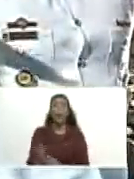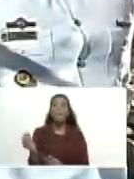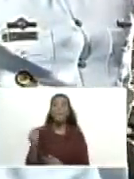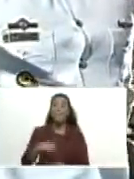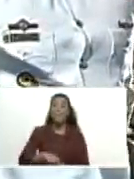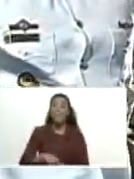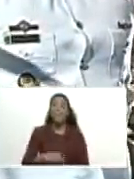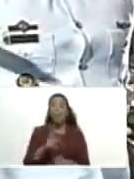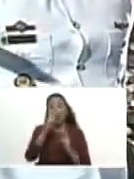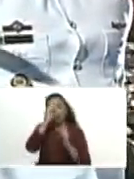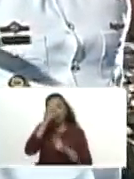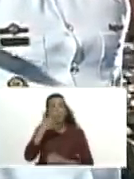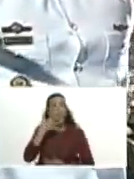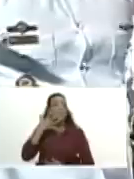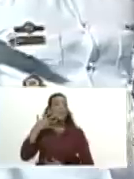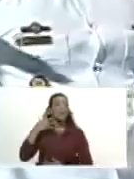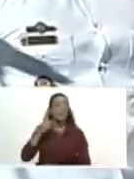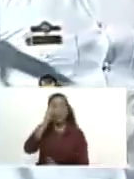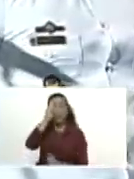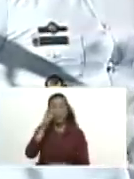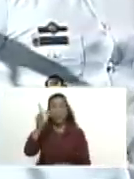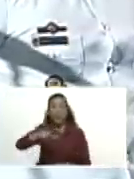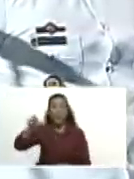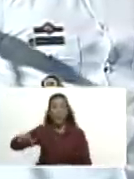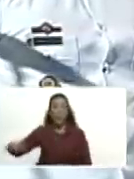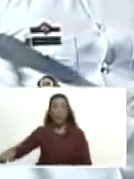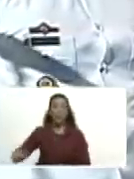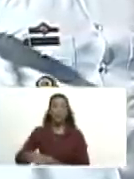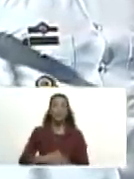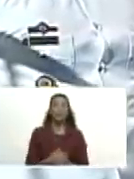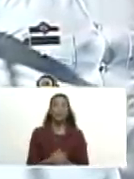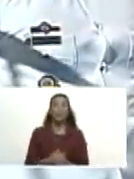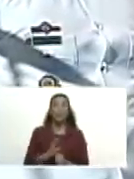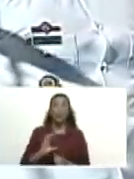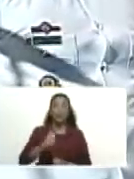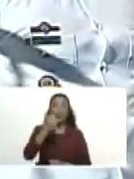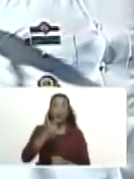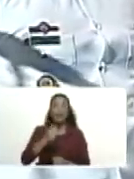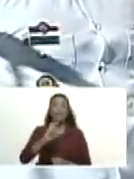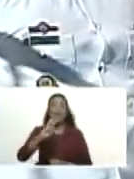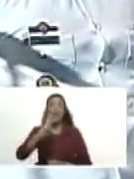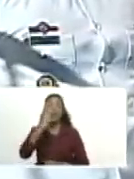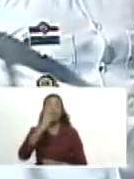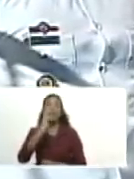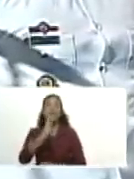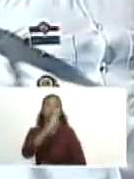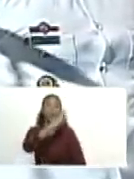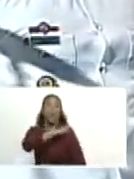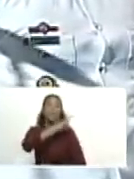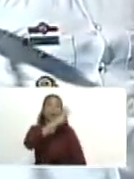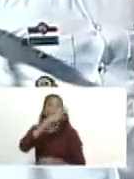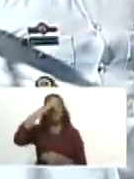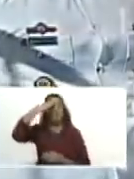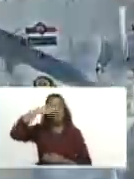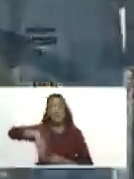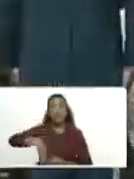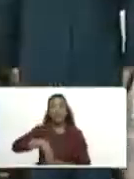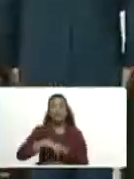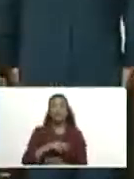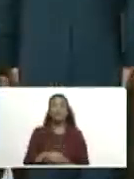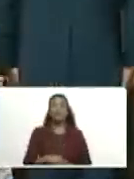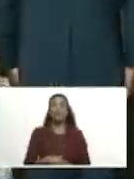es acreedora de la admiración. Buenas tardes, mi comandante jefe. Del permiso pueblo. Para recibir la jerarquía de sargento mayor tercera de la Fuerza Armada Nacional